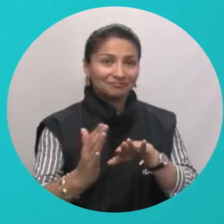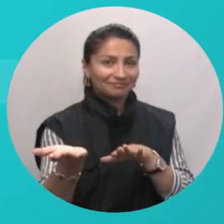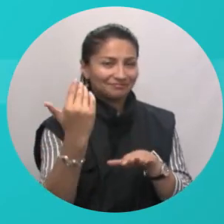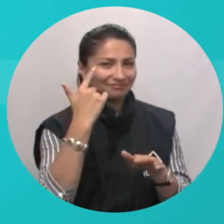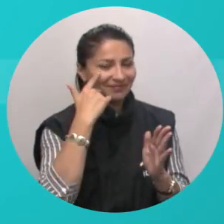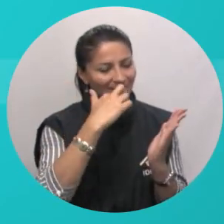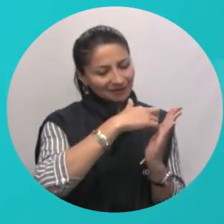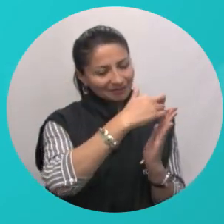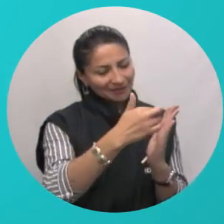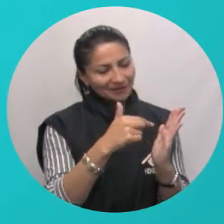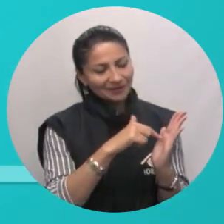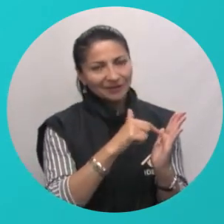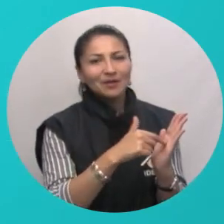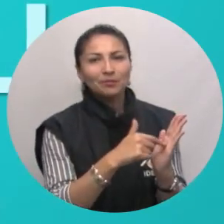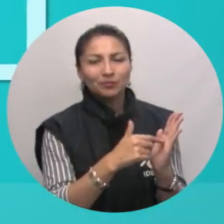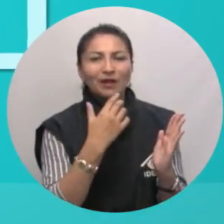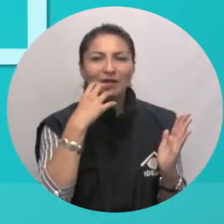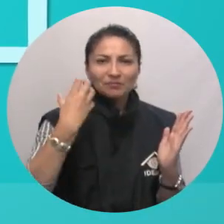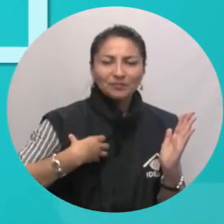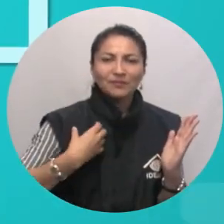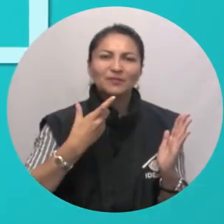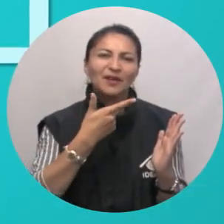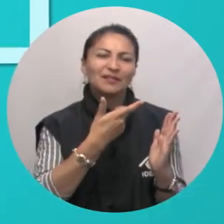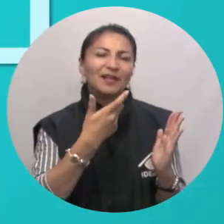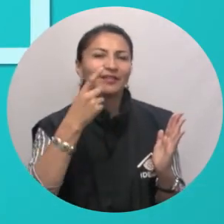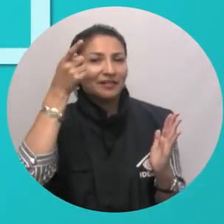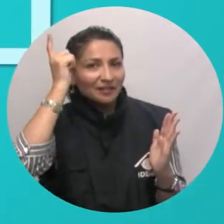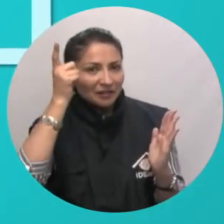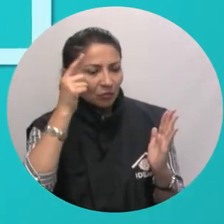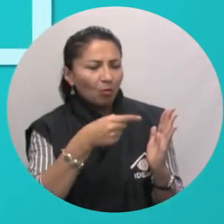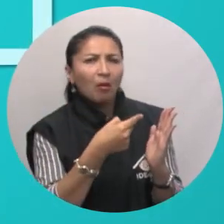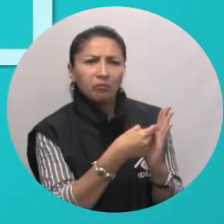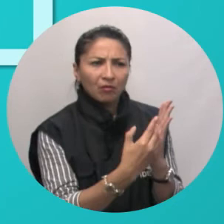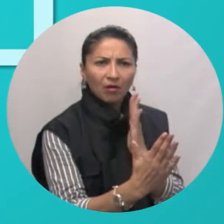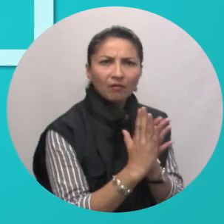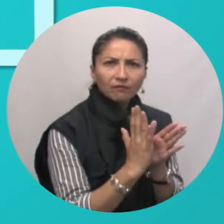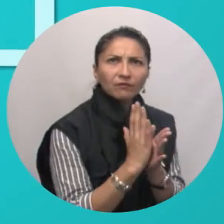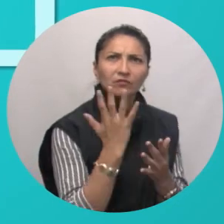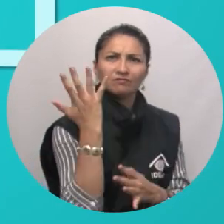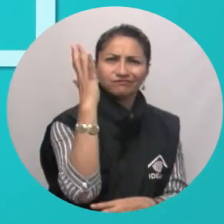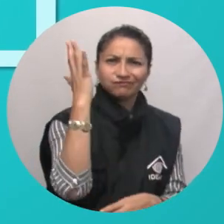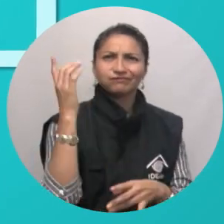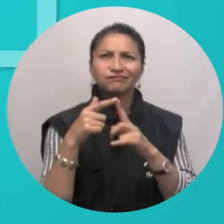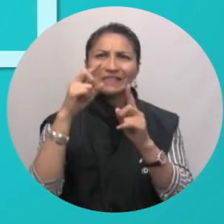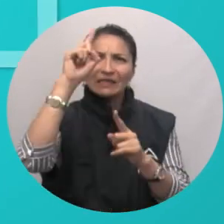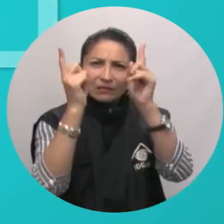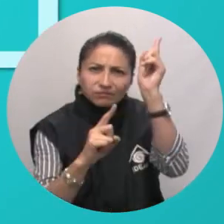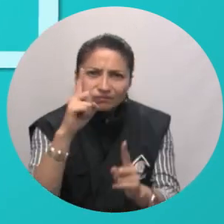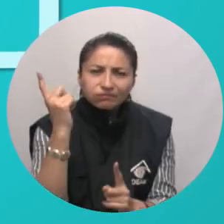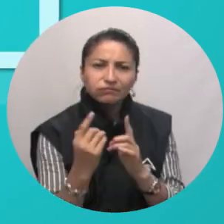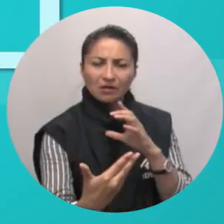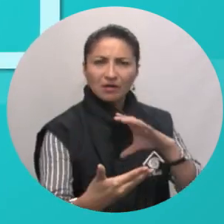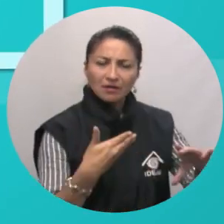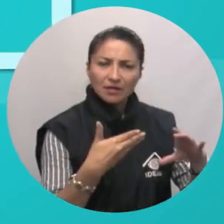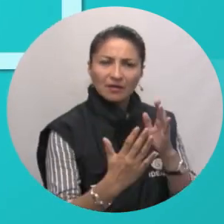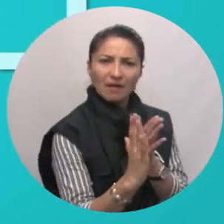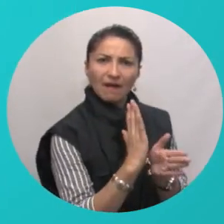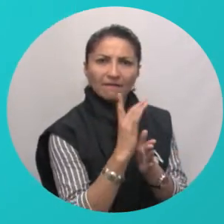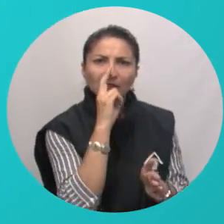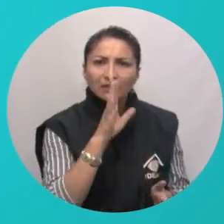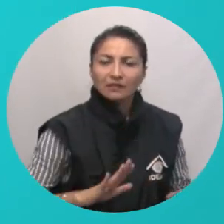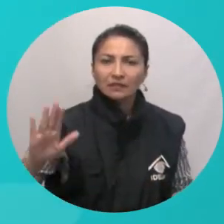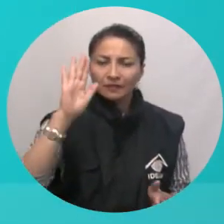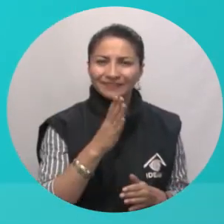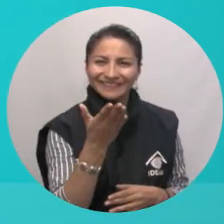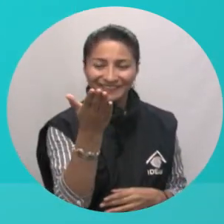a consultar la aplicación Mi Pronóstico del IDEAM, ahora con información sobre deforestación, rayos, pronósticos y alertas a nivel